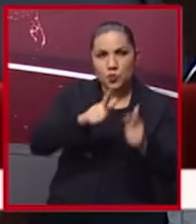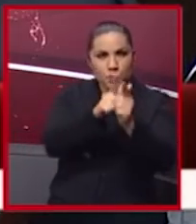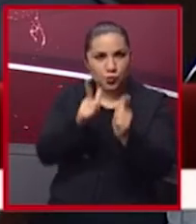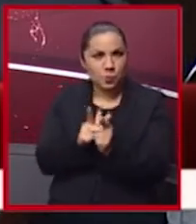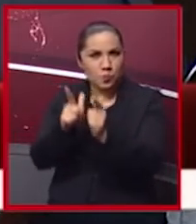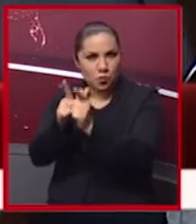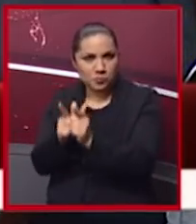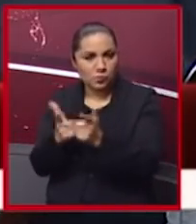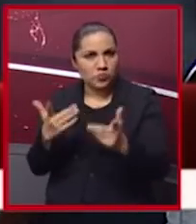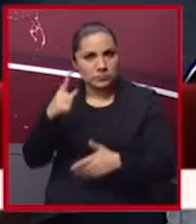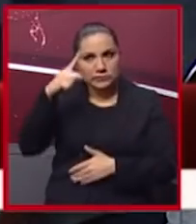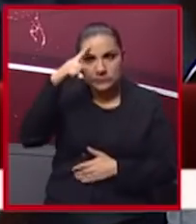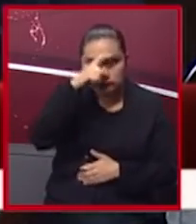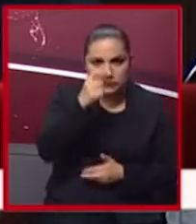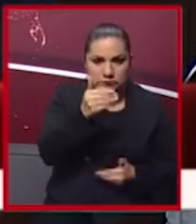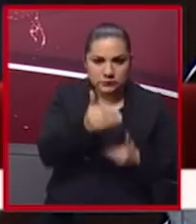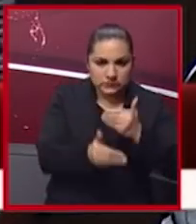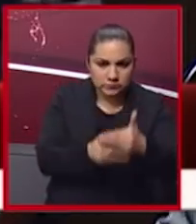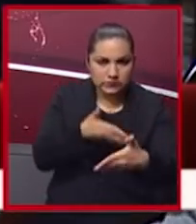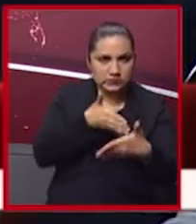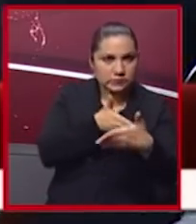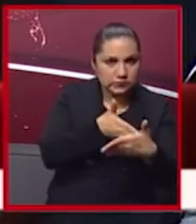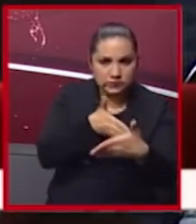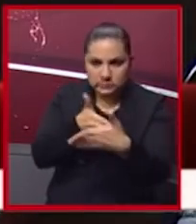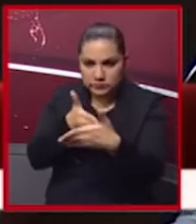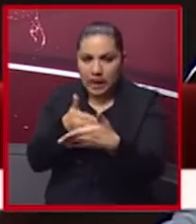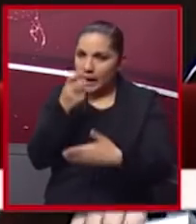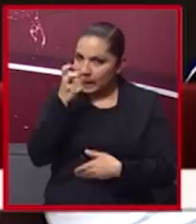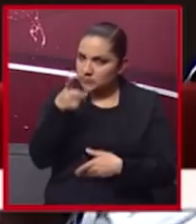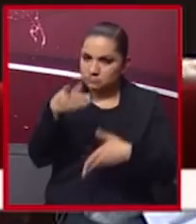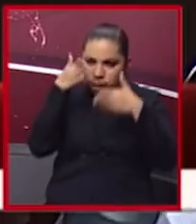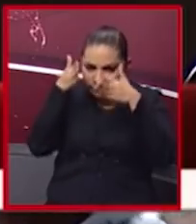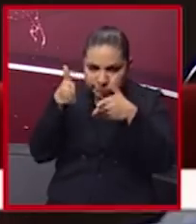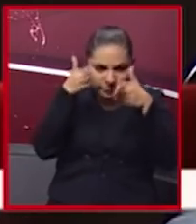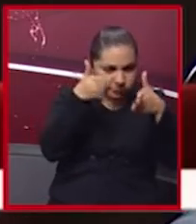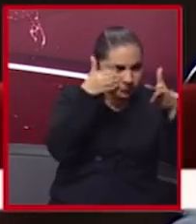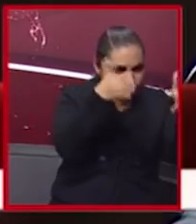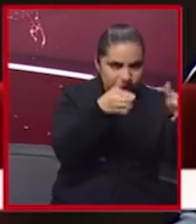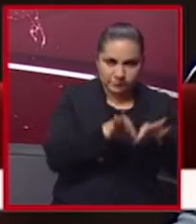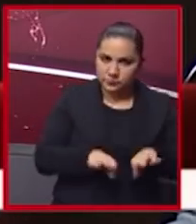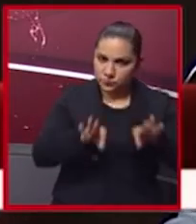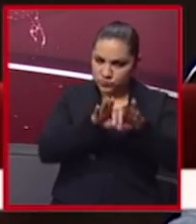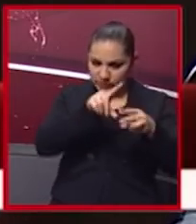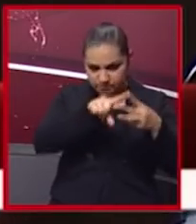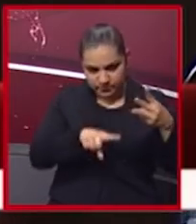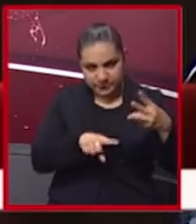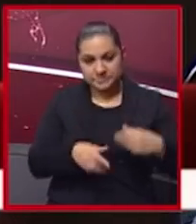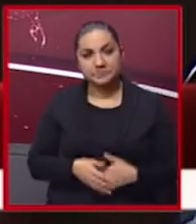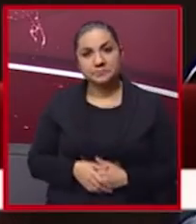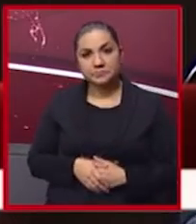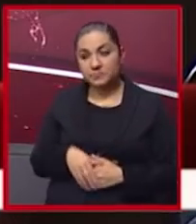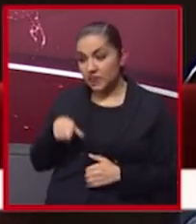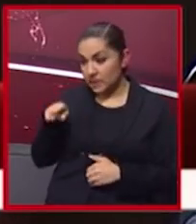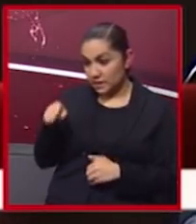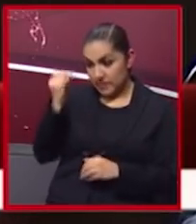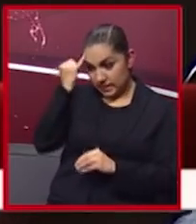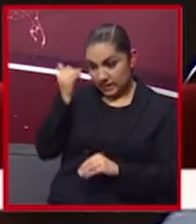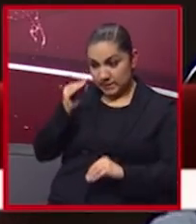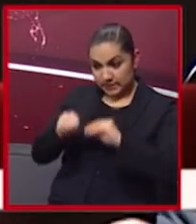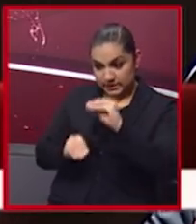La iniciativa no contempla nuevos gravámenes ni incrementa el